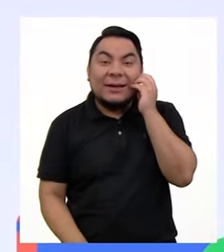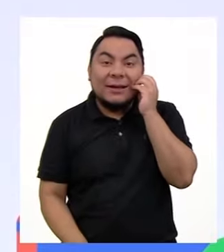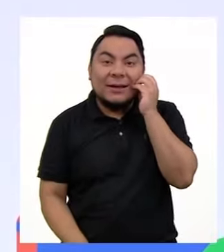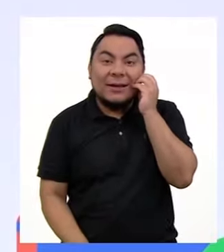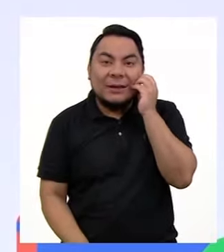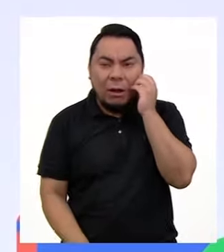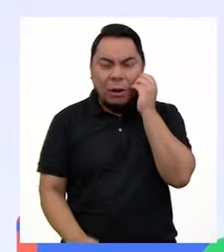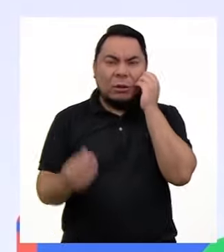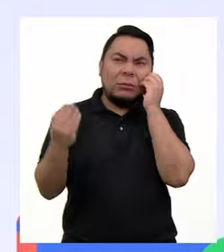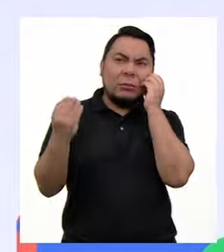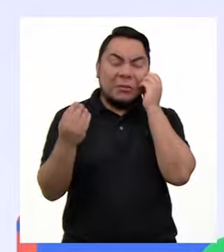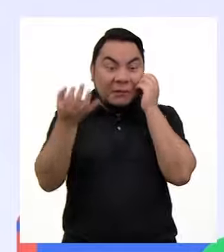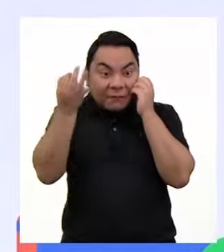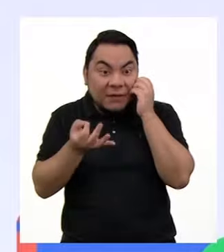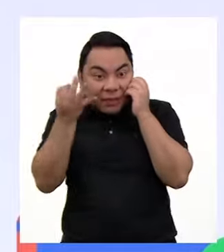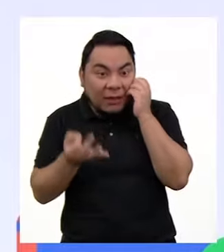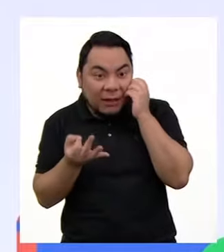¿En serio?